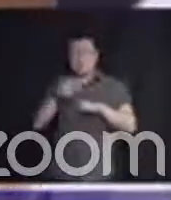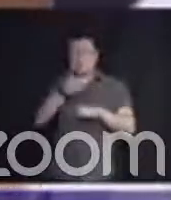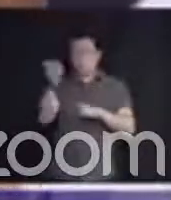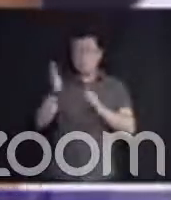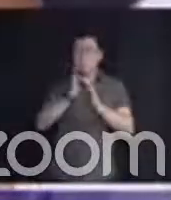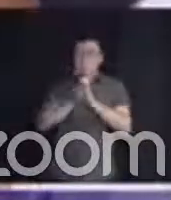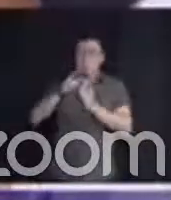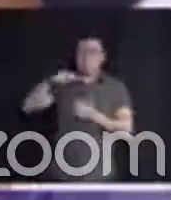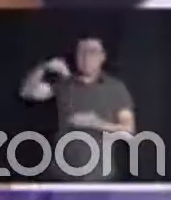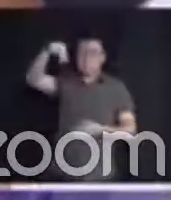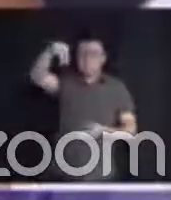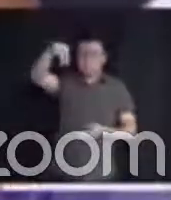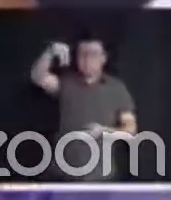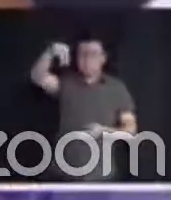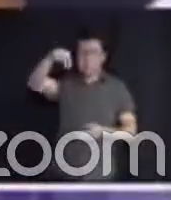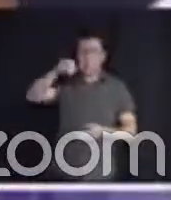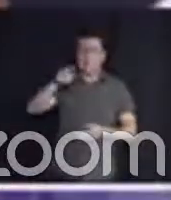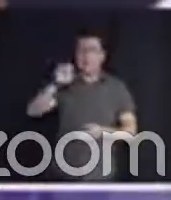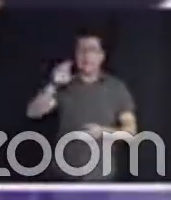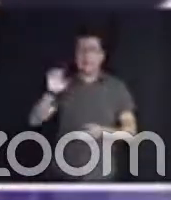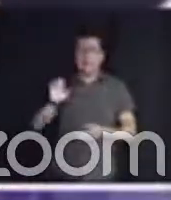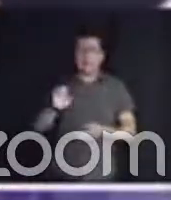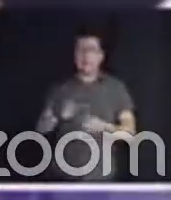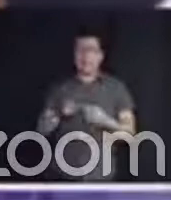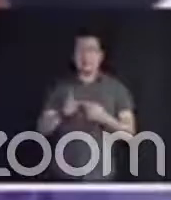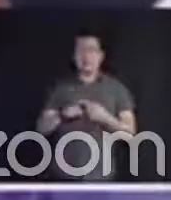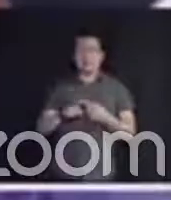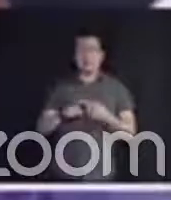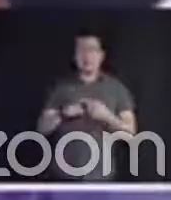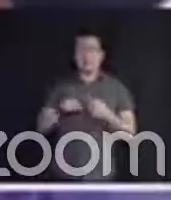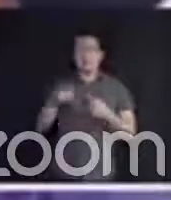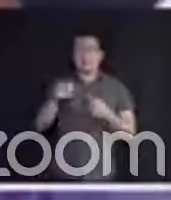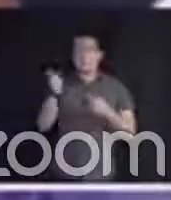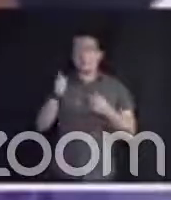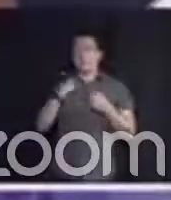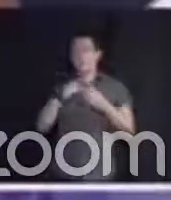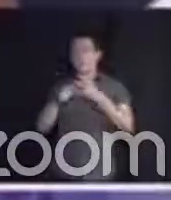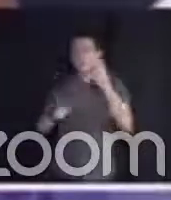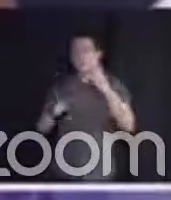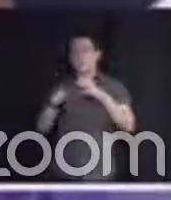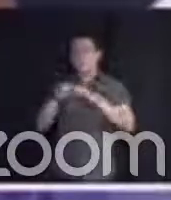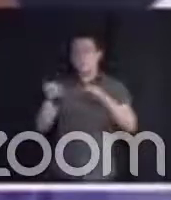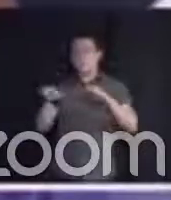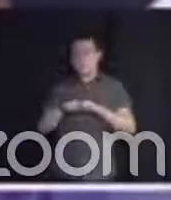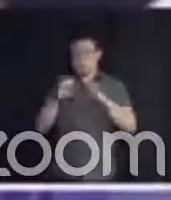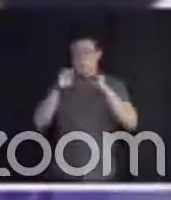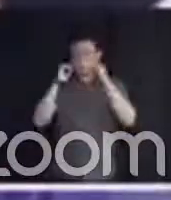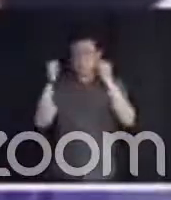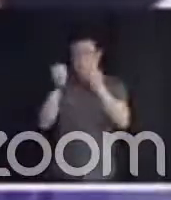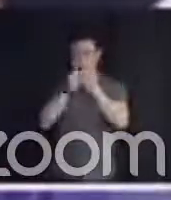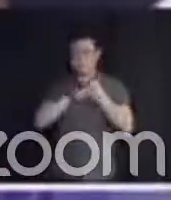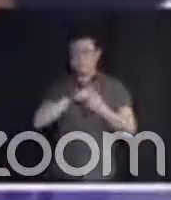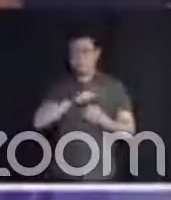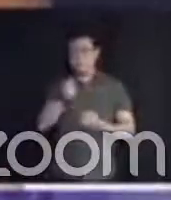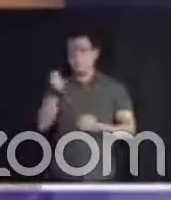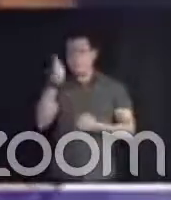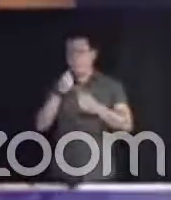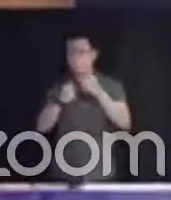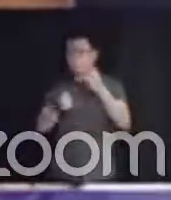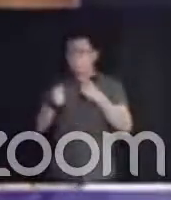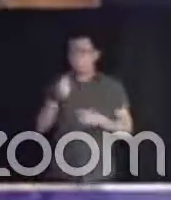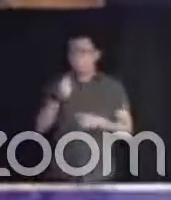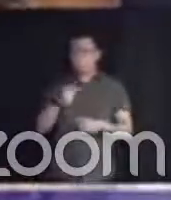equipo. Si se pueden poner de pie, por favor, Irene. Los que vienen con nosotros de la